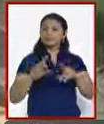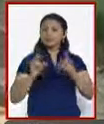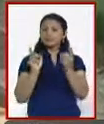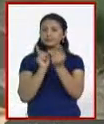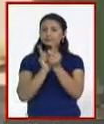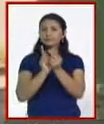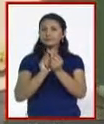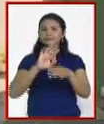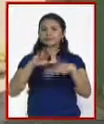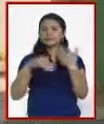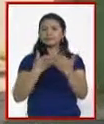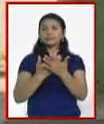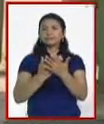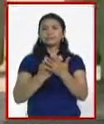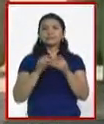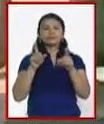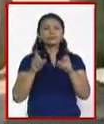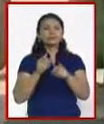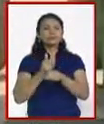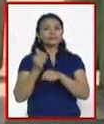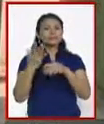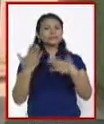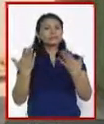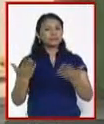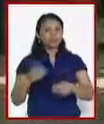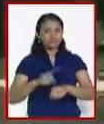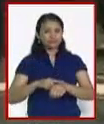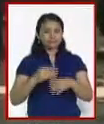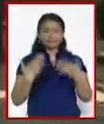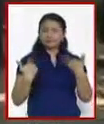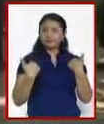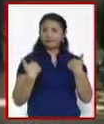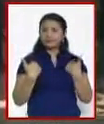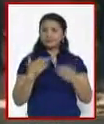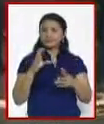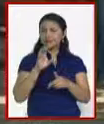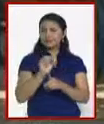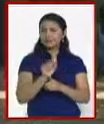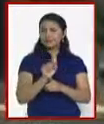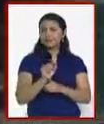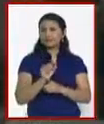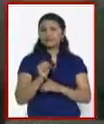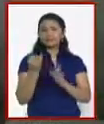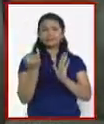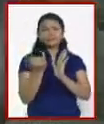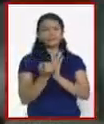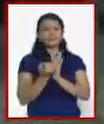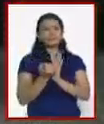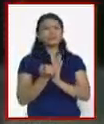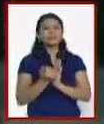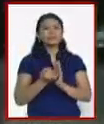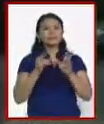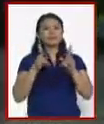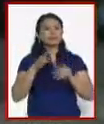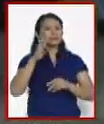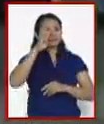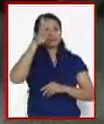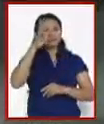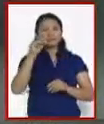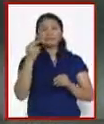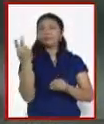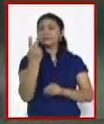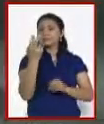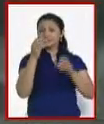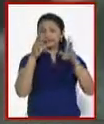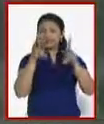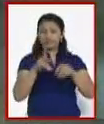tomando declaración a los actores intelectuales. Hasta este momento se tiene aprehendidas, identificadas a los actores intelectuales, que serían una